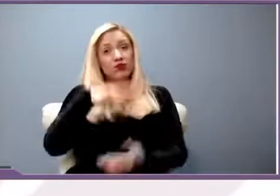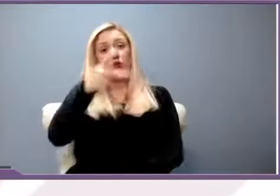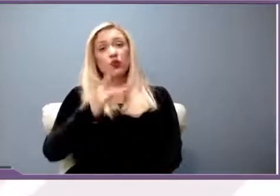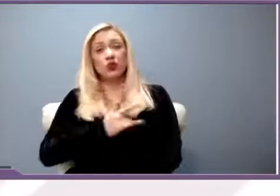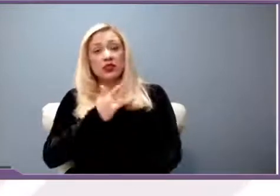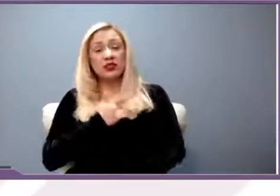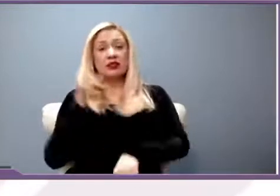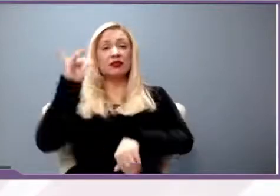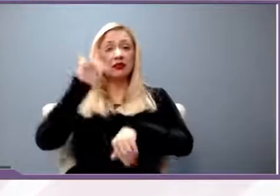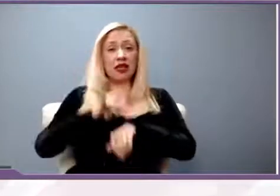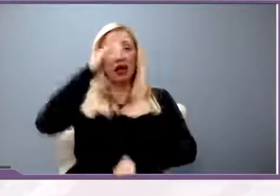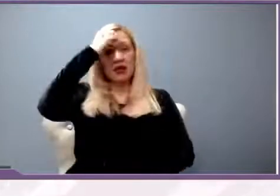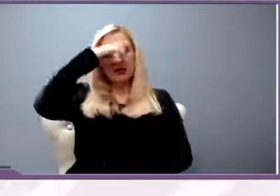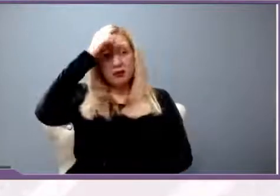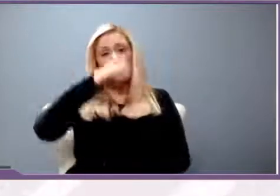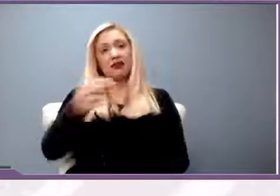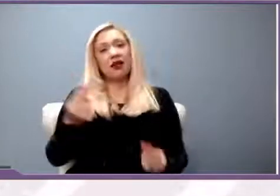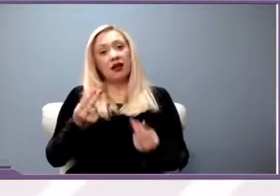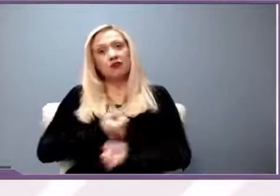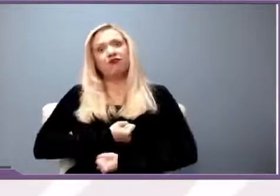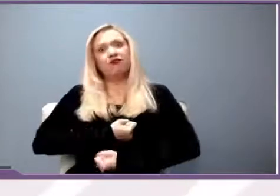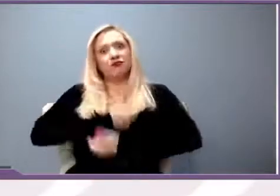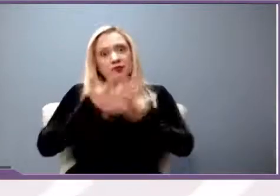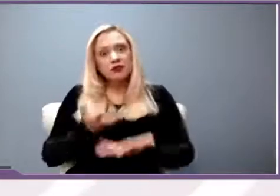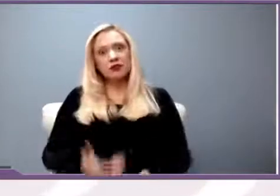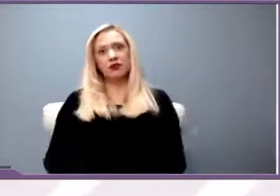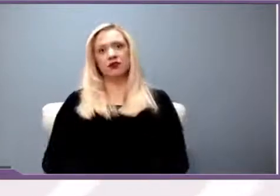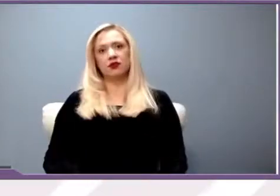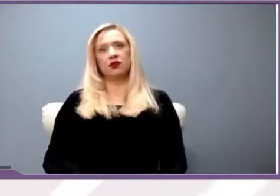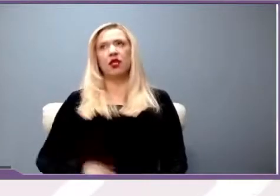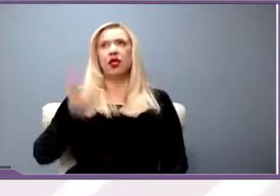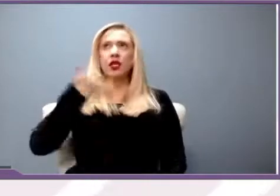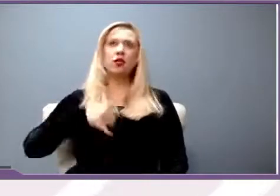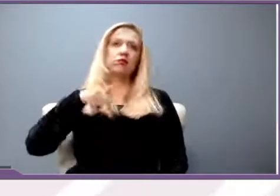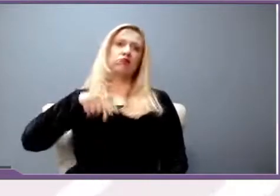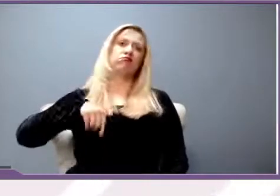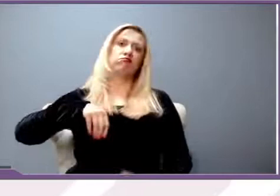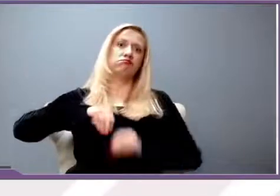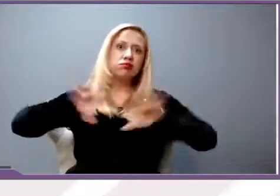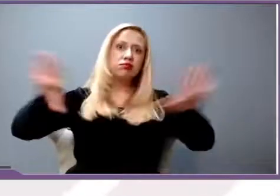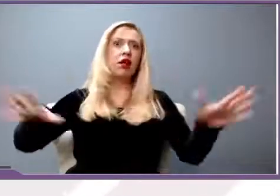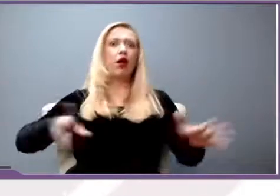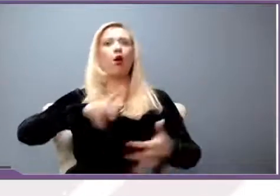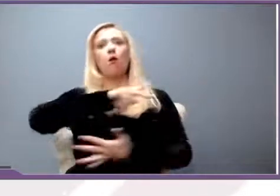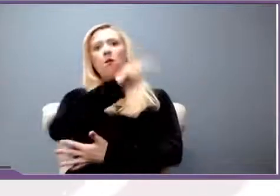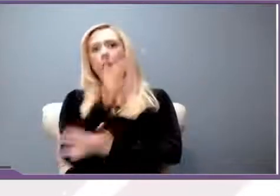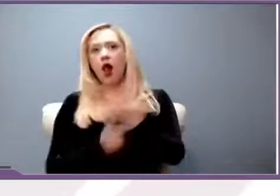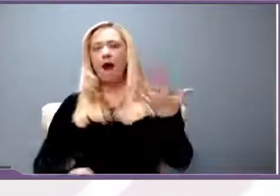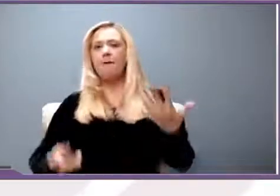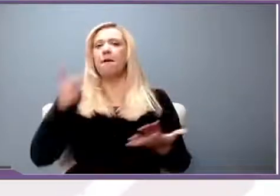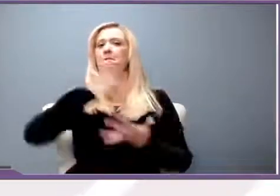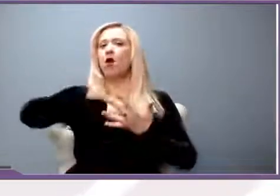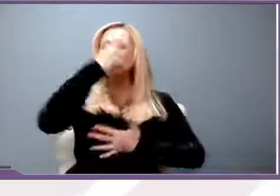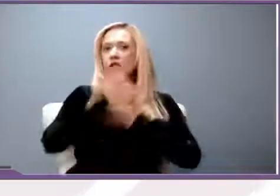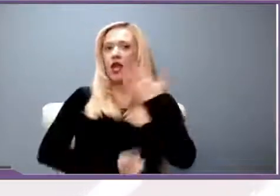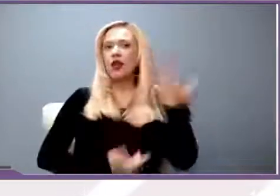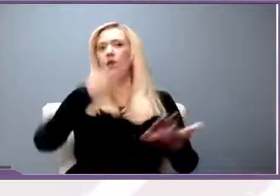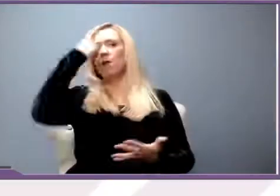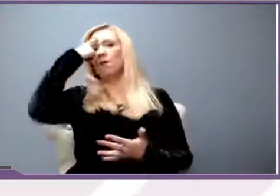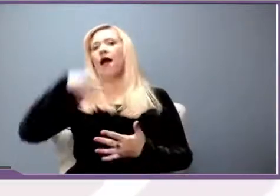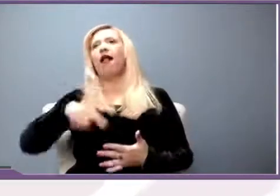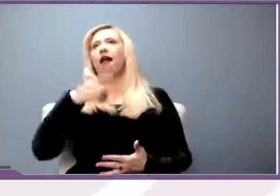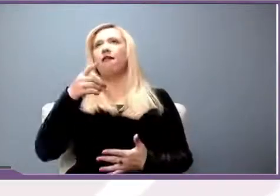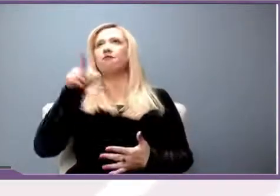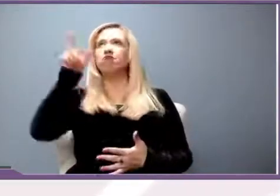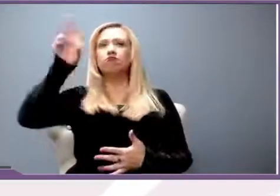sus vivires, pero también en la incidencia, ¿no? De programas de política pública, del ejercicio de los derechos desde la